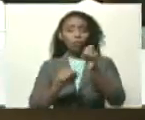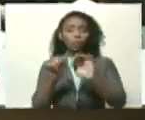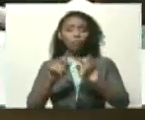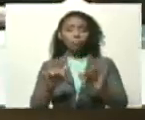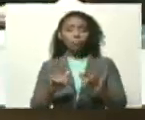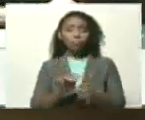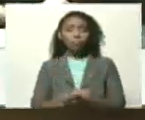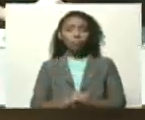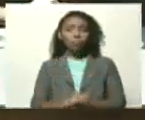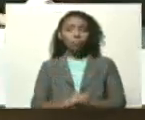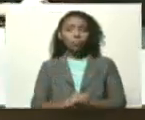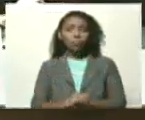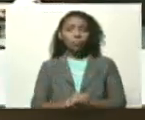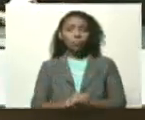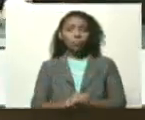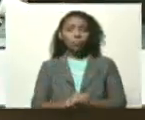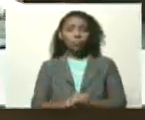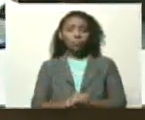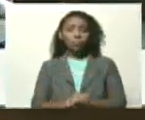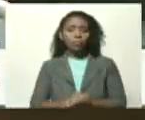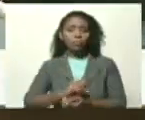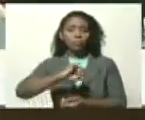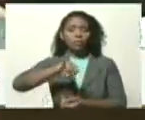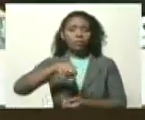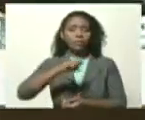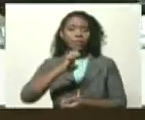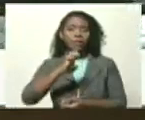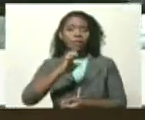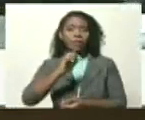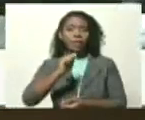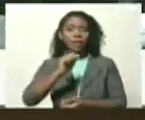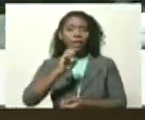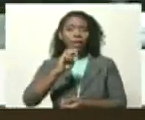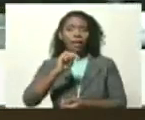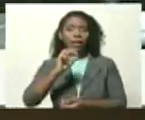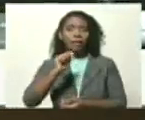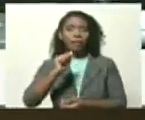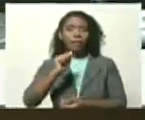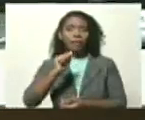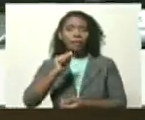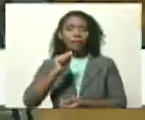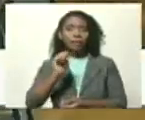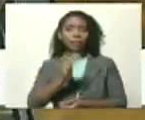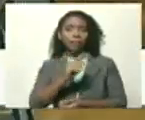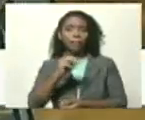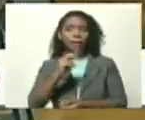subsecretaría a Jean Mariel